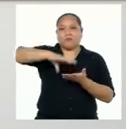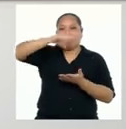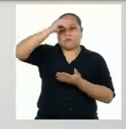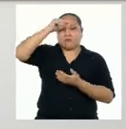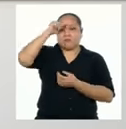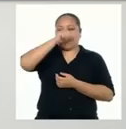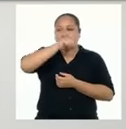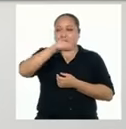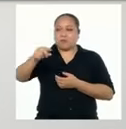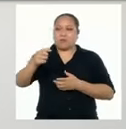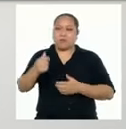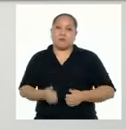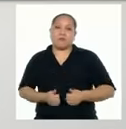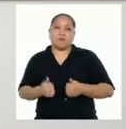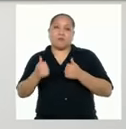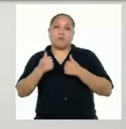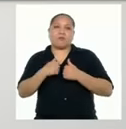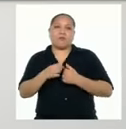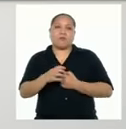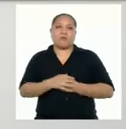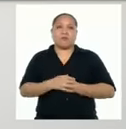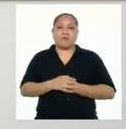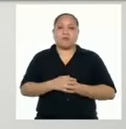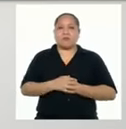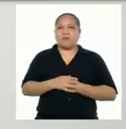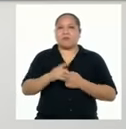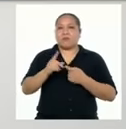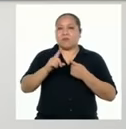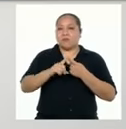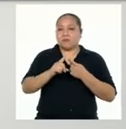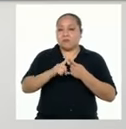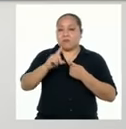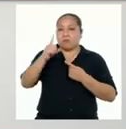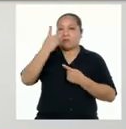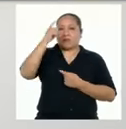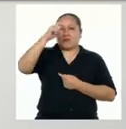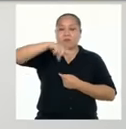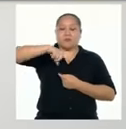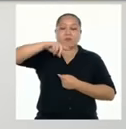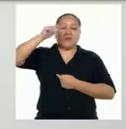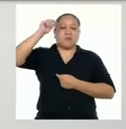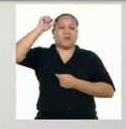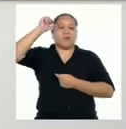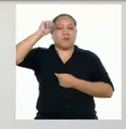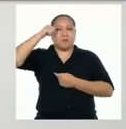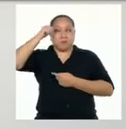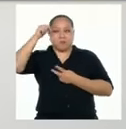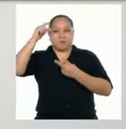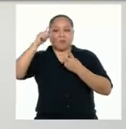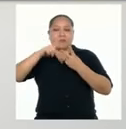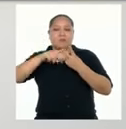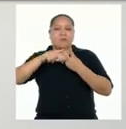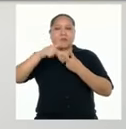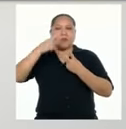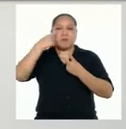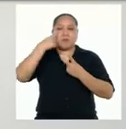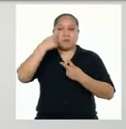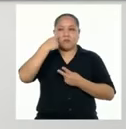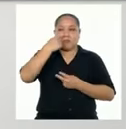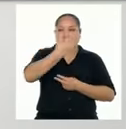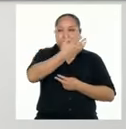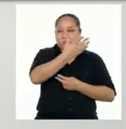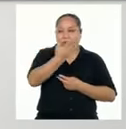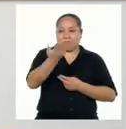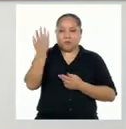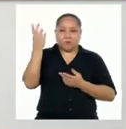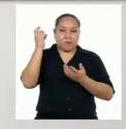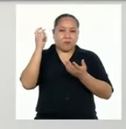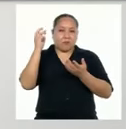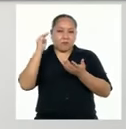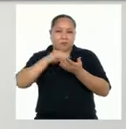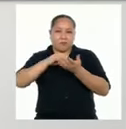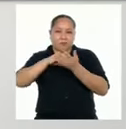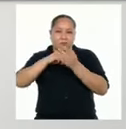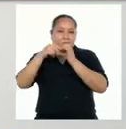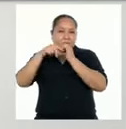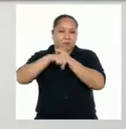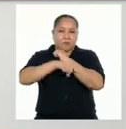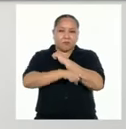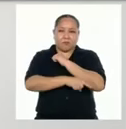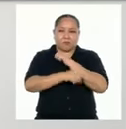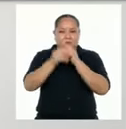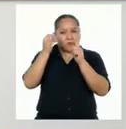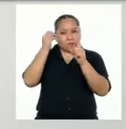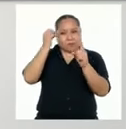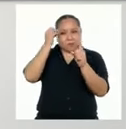los hechos vividos, primero necesitamos recordarlos, conocerlos del modo más completo